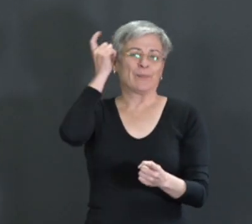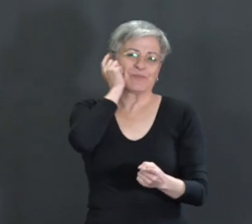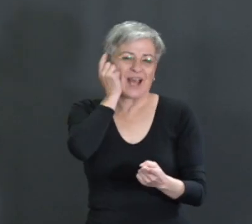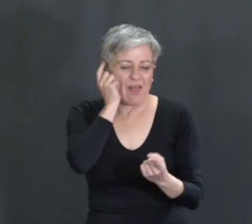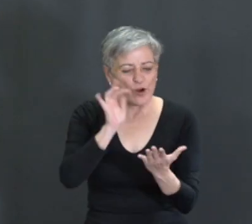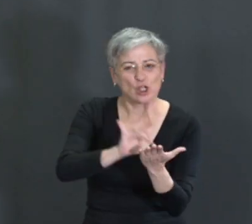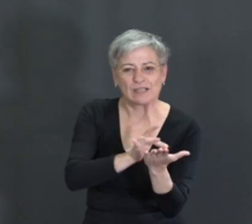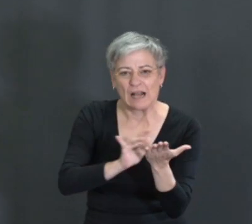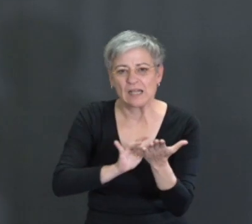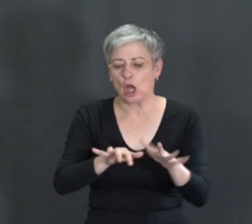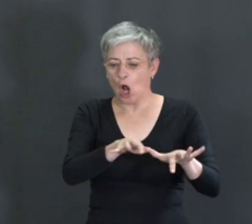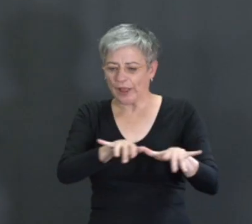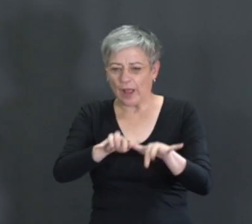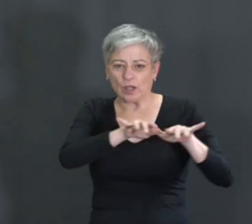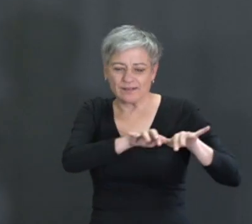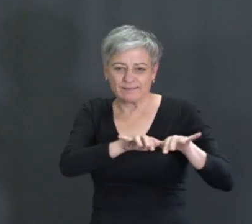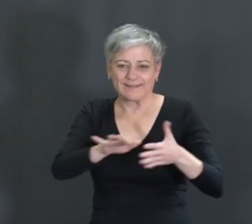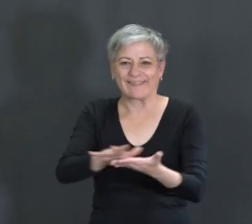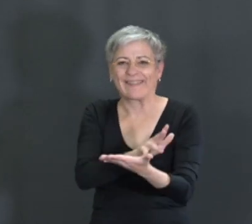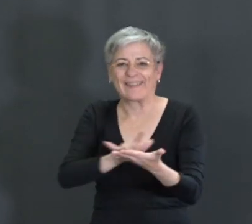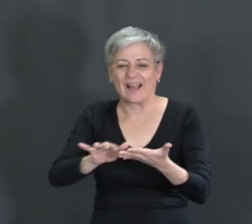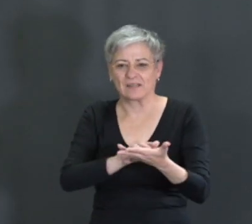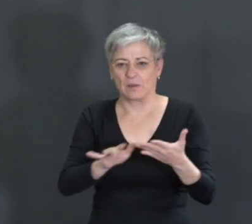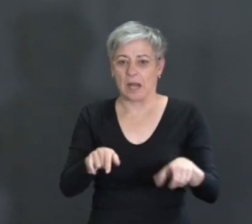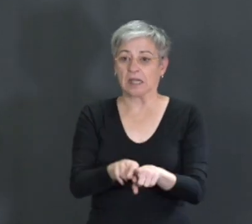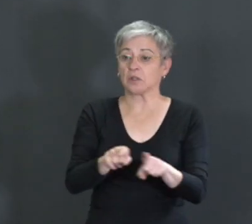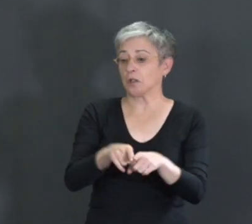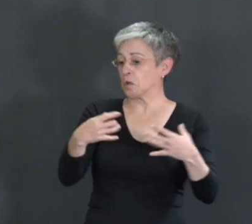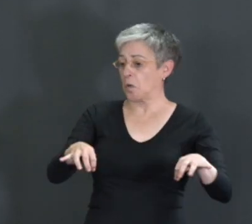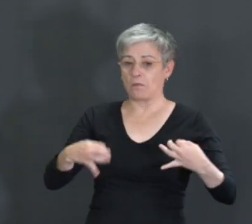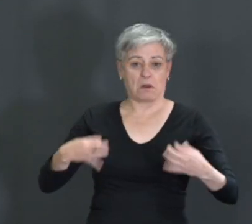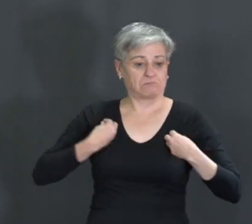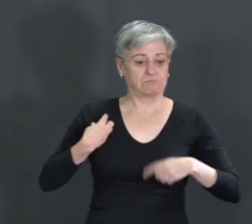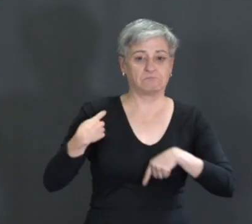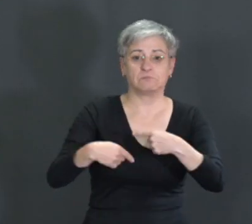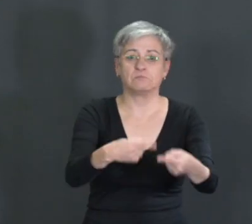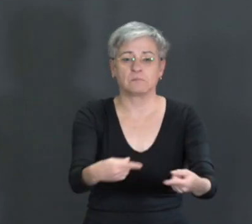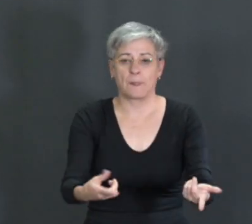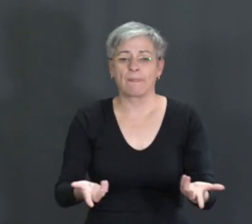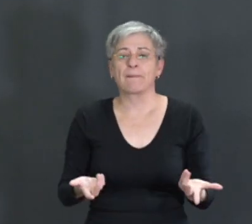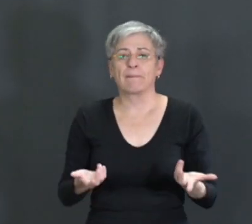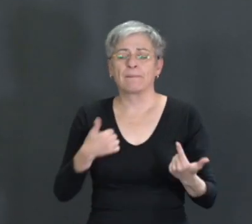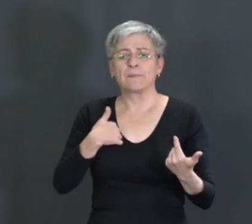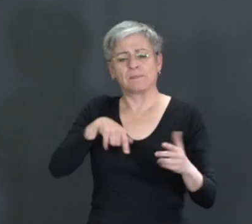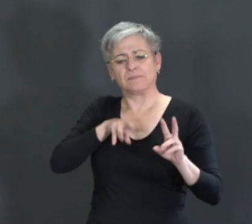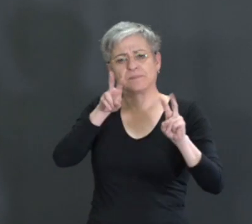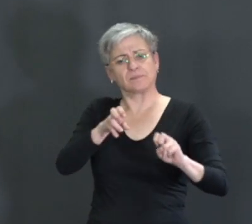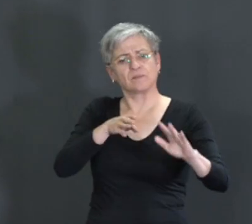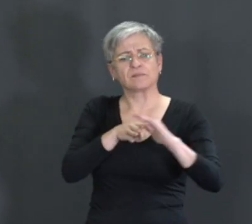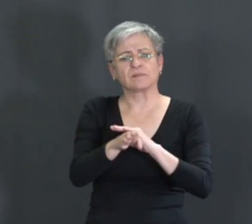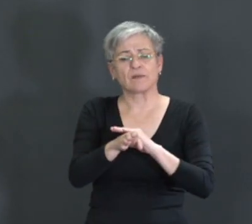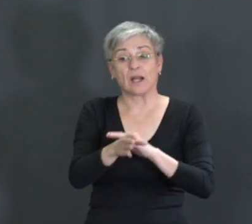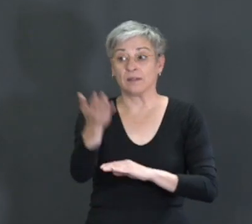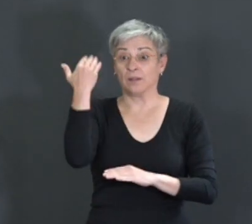los ordenadores táctiles, pues eso es lo más normal del mundo y es una medida buena como accesibilidad. Pues